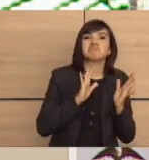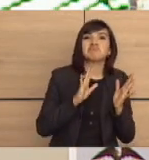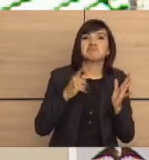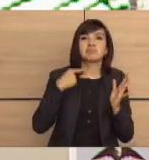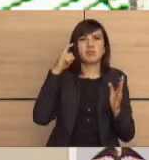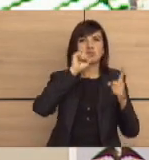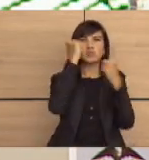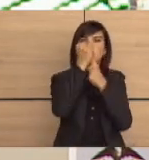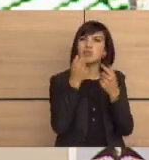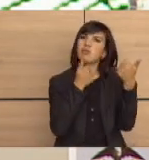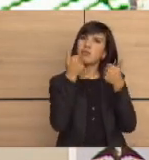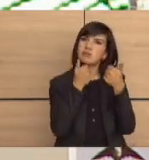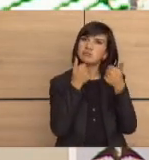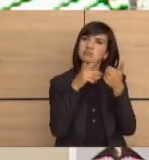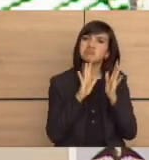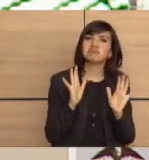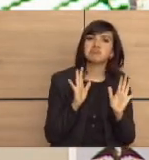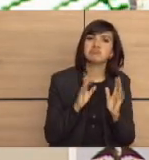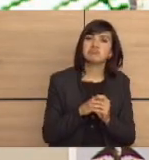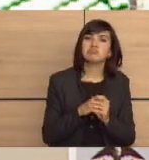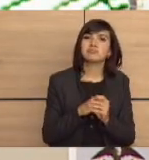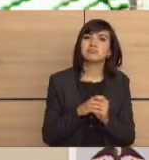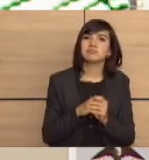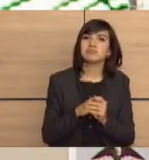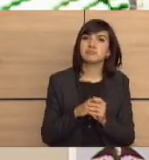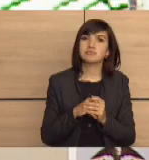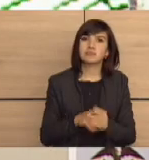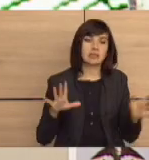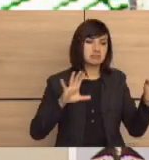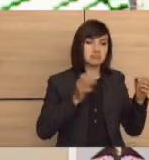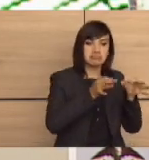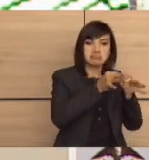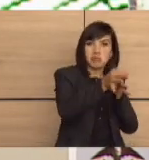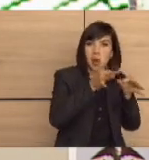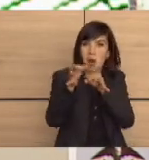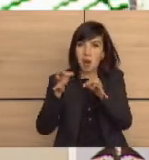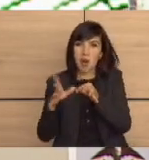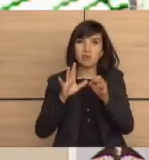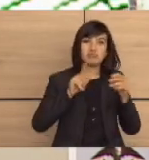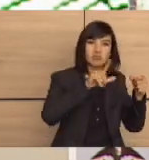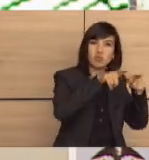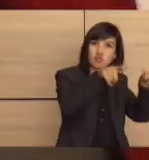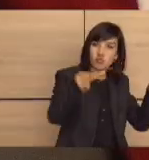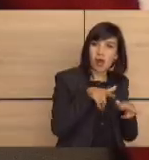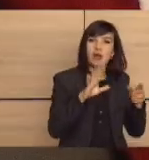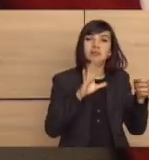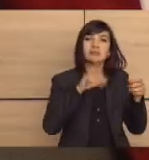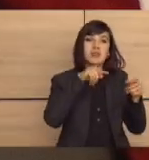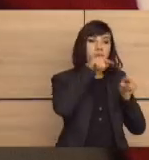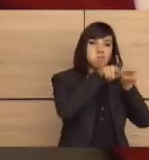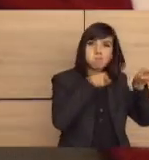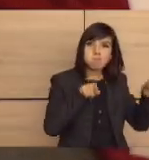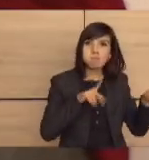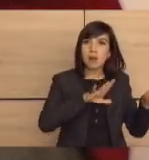fin, va a crear unas relaciones que ya no son las relaciones del siglo XVII o del siglo XVI, porque